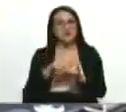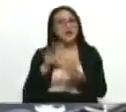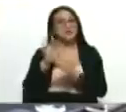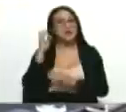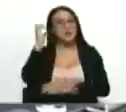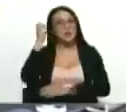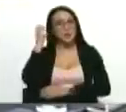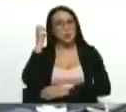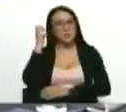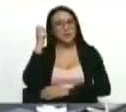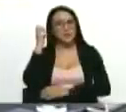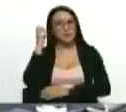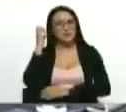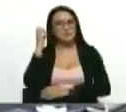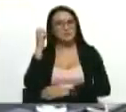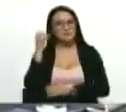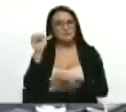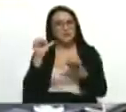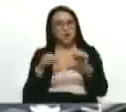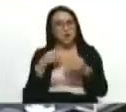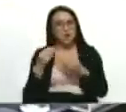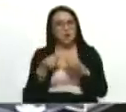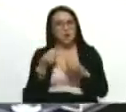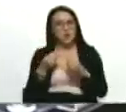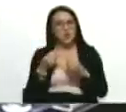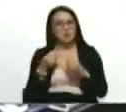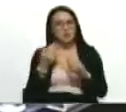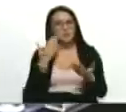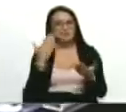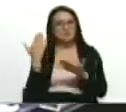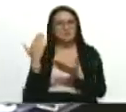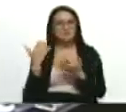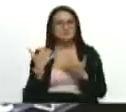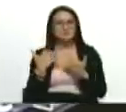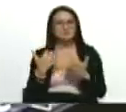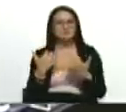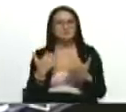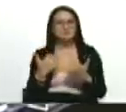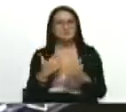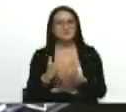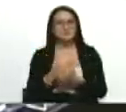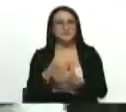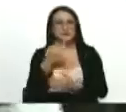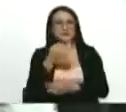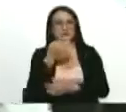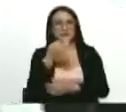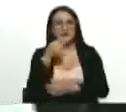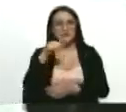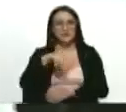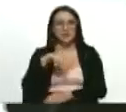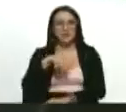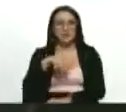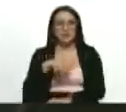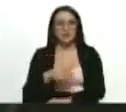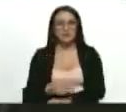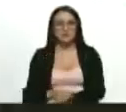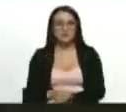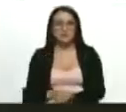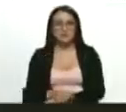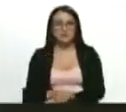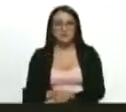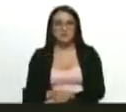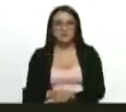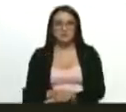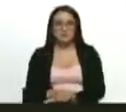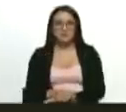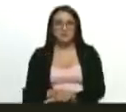De inmediato vamos a ver cómo se desarrolla la sesión ordinaria de la tarde de hoy